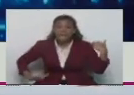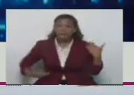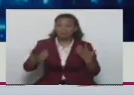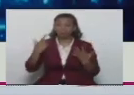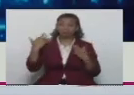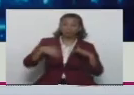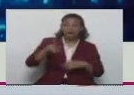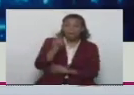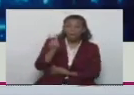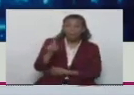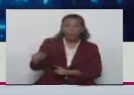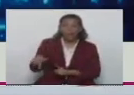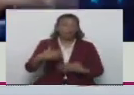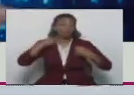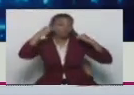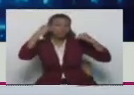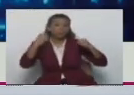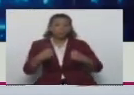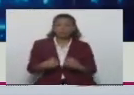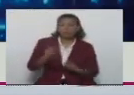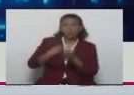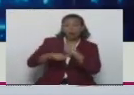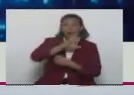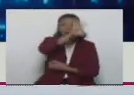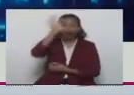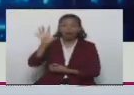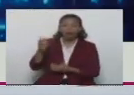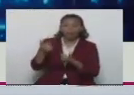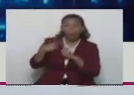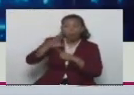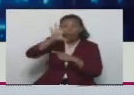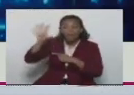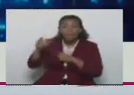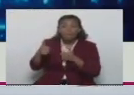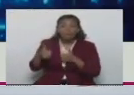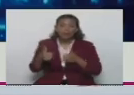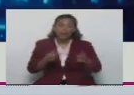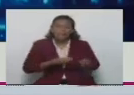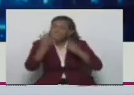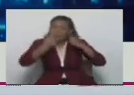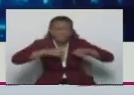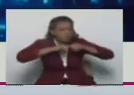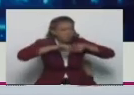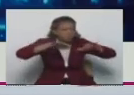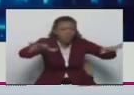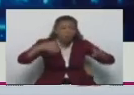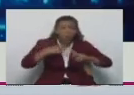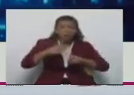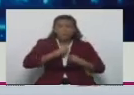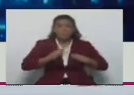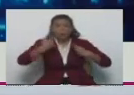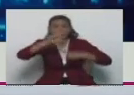vendieron que llegaban a triunfar y a tener grandes negocios en el exterior. La migración, como en muchos procesos